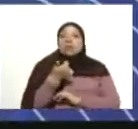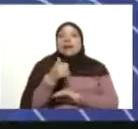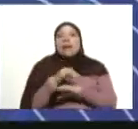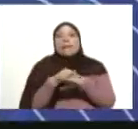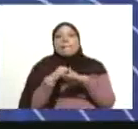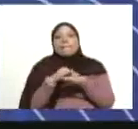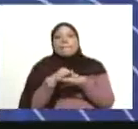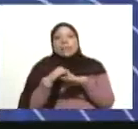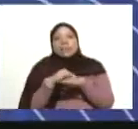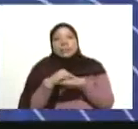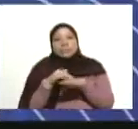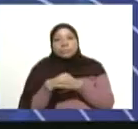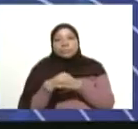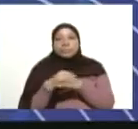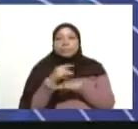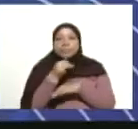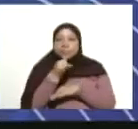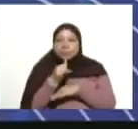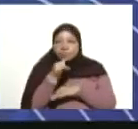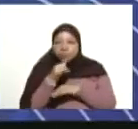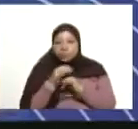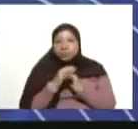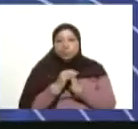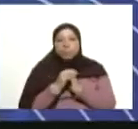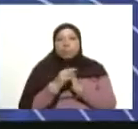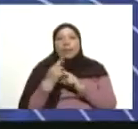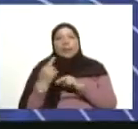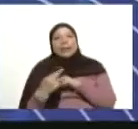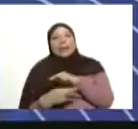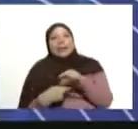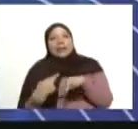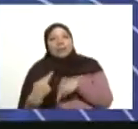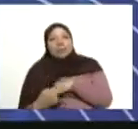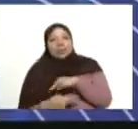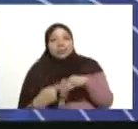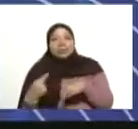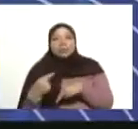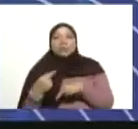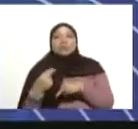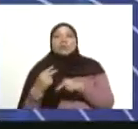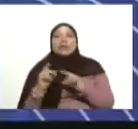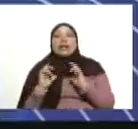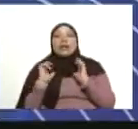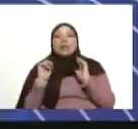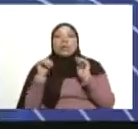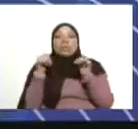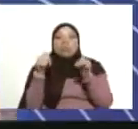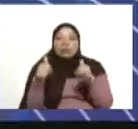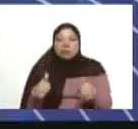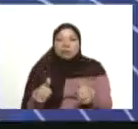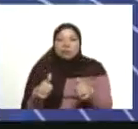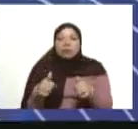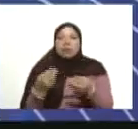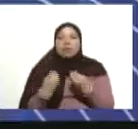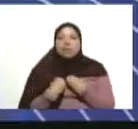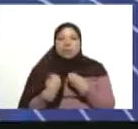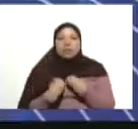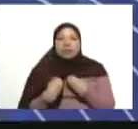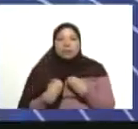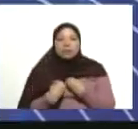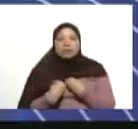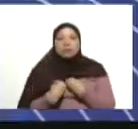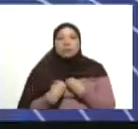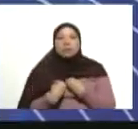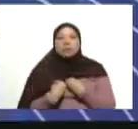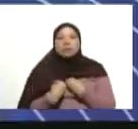misiones, bajo la tutoría de religiones que vinieron a nuestras tierras a imponer formas de vida. Aún